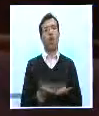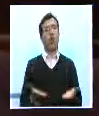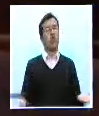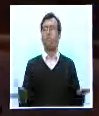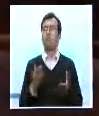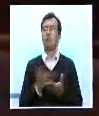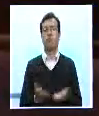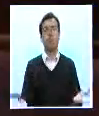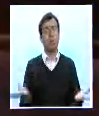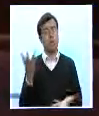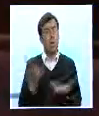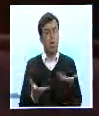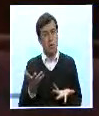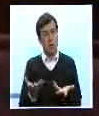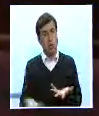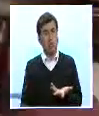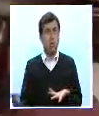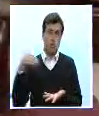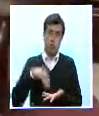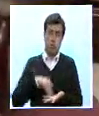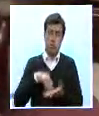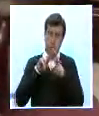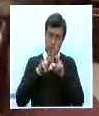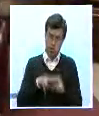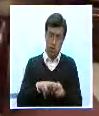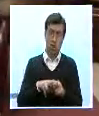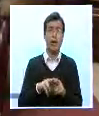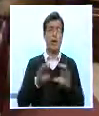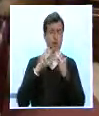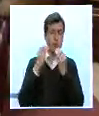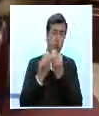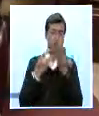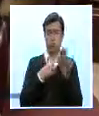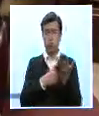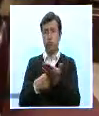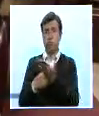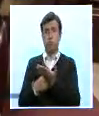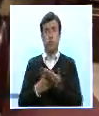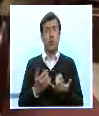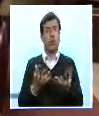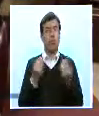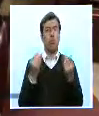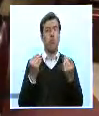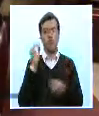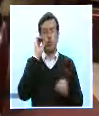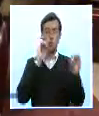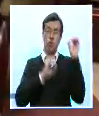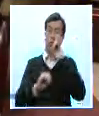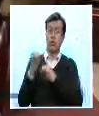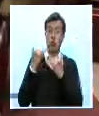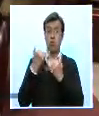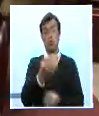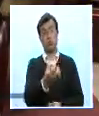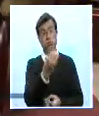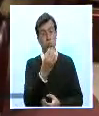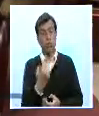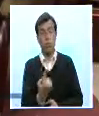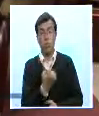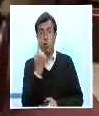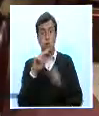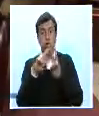habría la posibilidad de haber nosotros vamos a analizarlo en la comisión hemos recibido un sinnúmero de observaciones del día de hoy no solamente